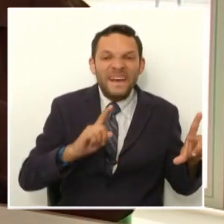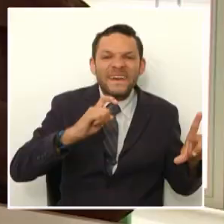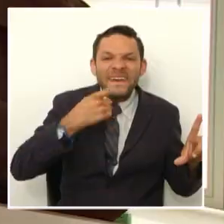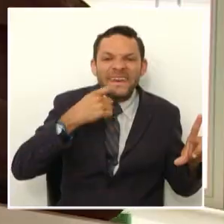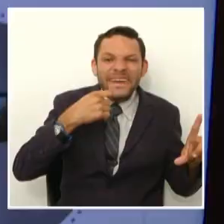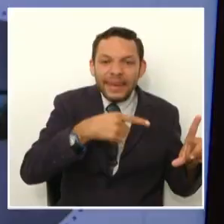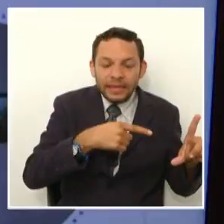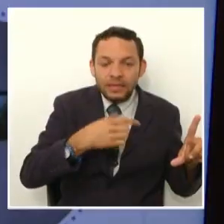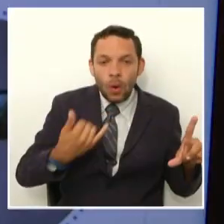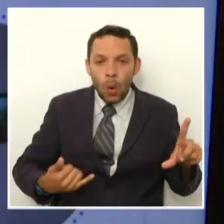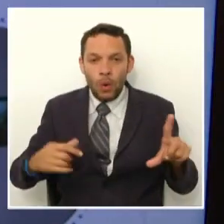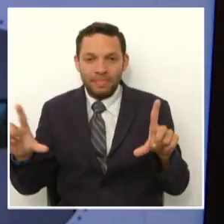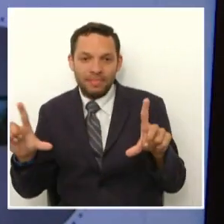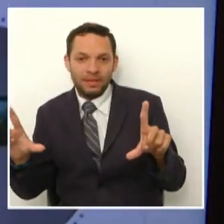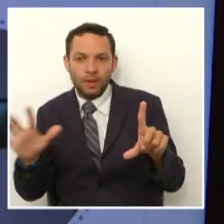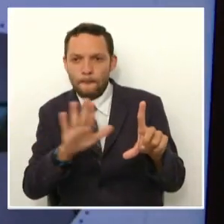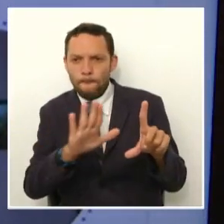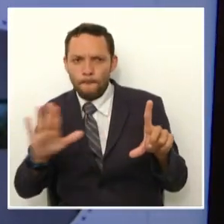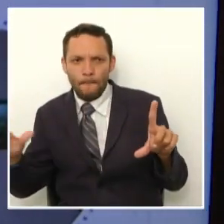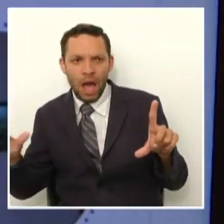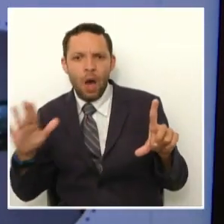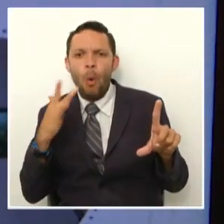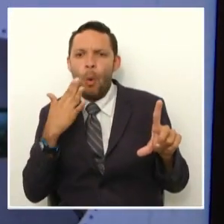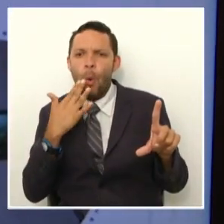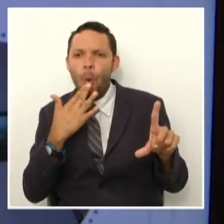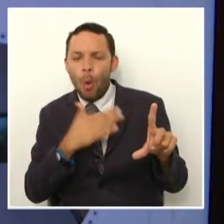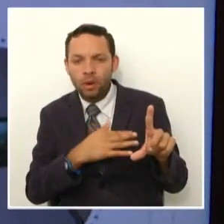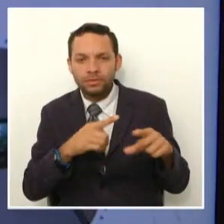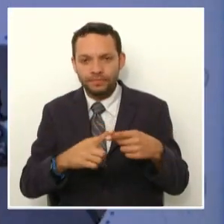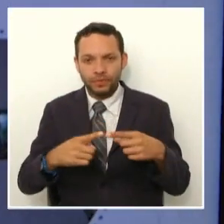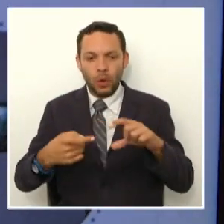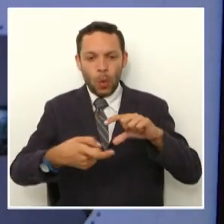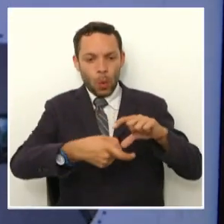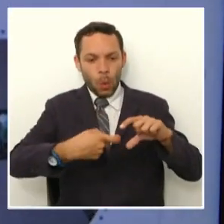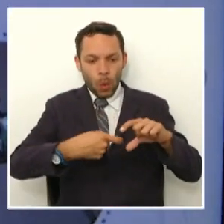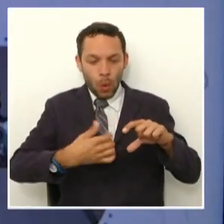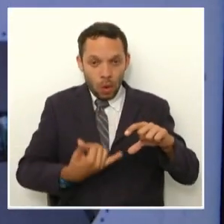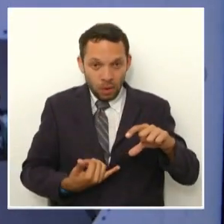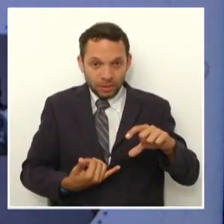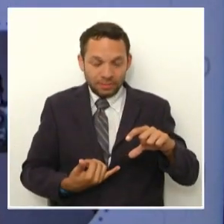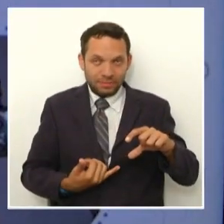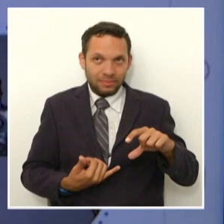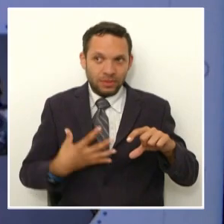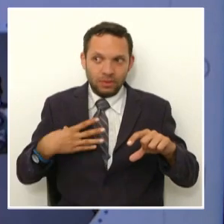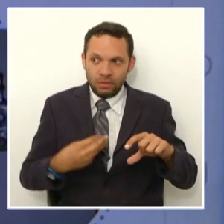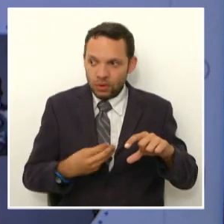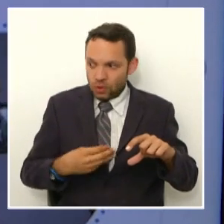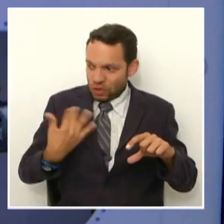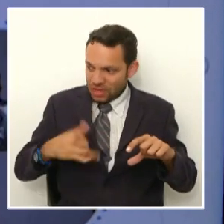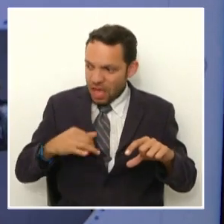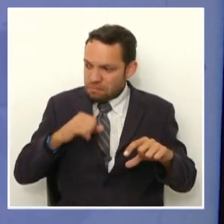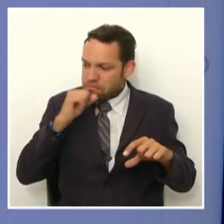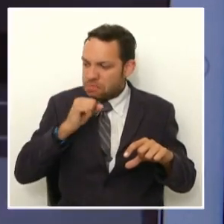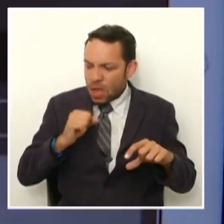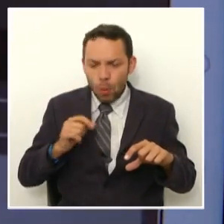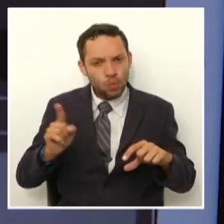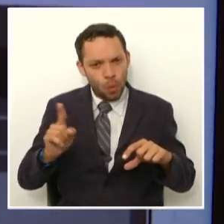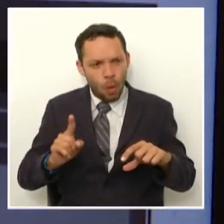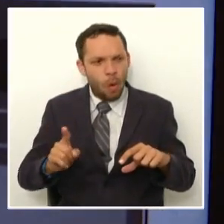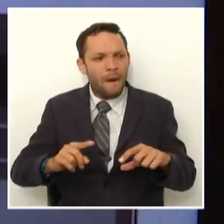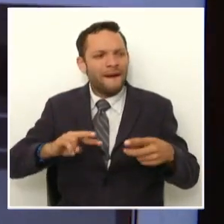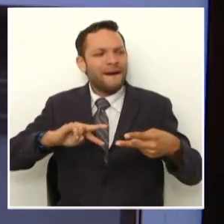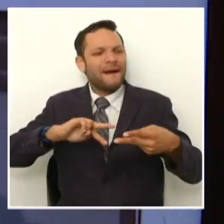ahorita me decía busquemos en Google. A nosotros no nos tocó eso, no porque estemos viejos, es que esto ha sido